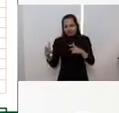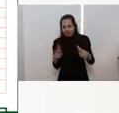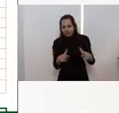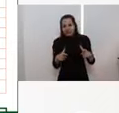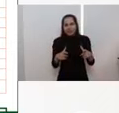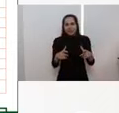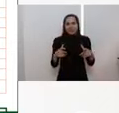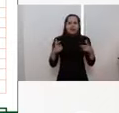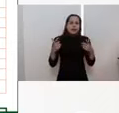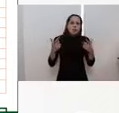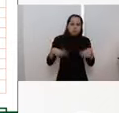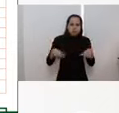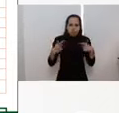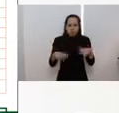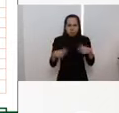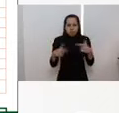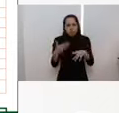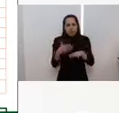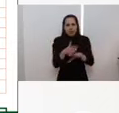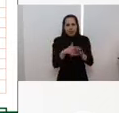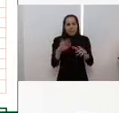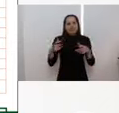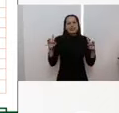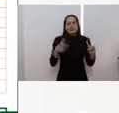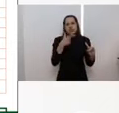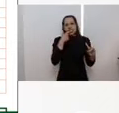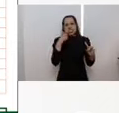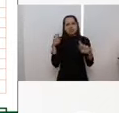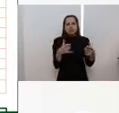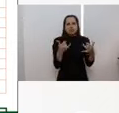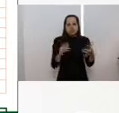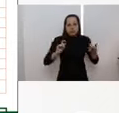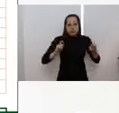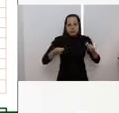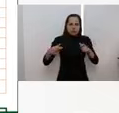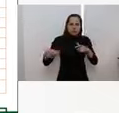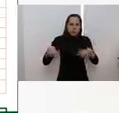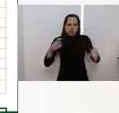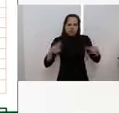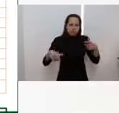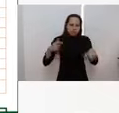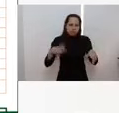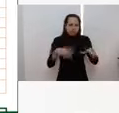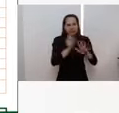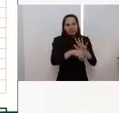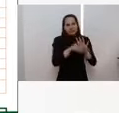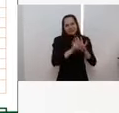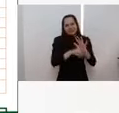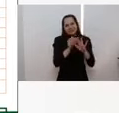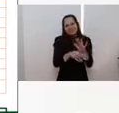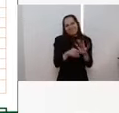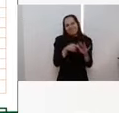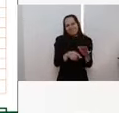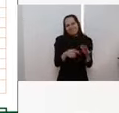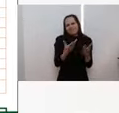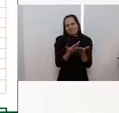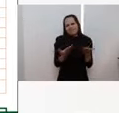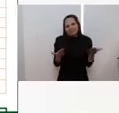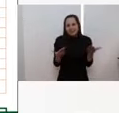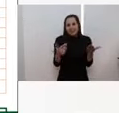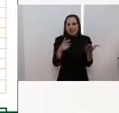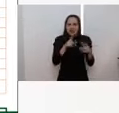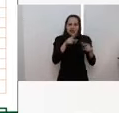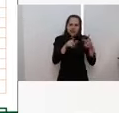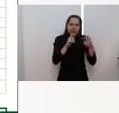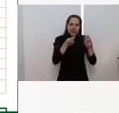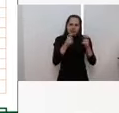las cajas de icopor seguras para brindar la alimentación a cada persona y esto sabemos que dificulta un poquito e